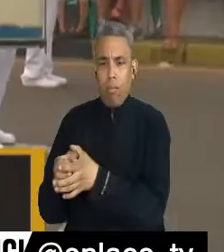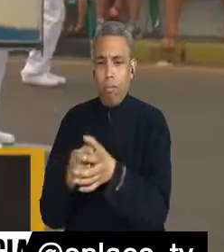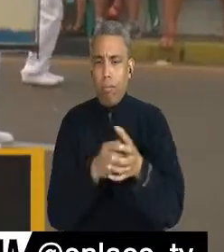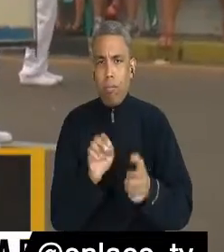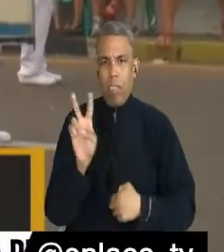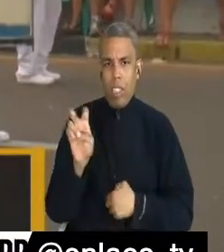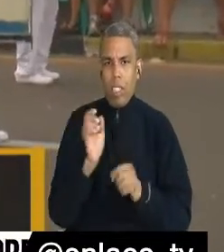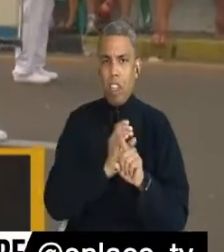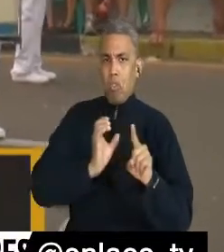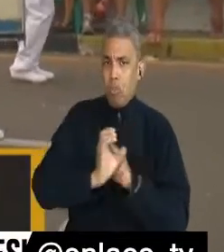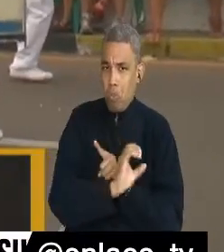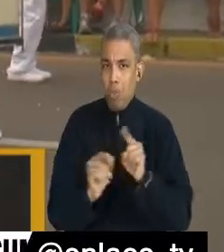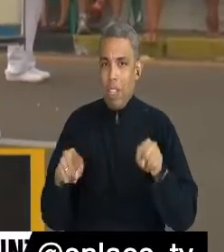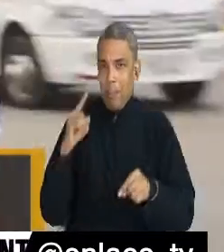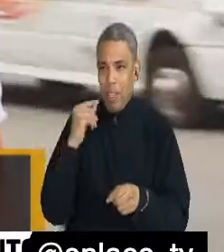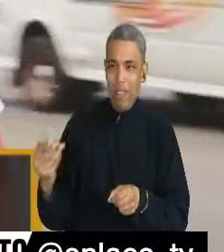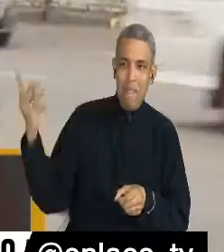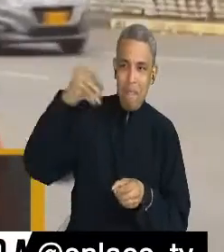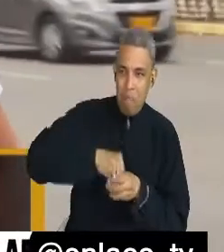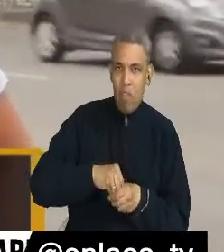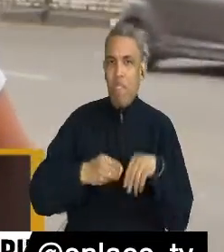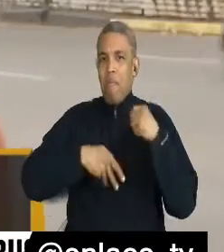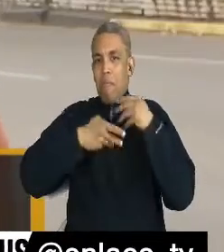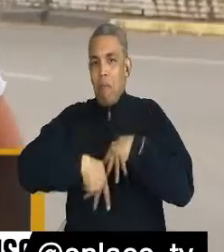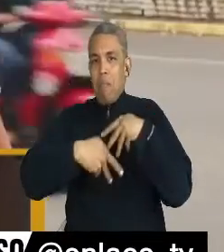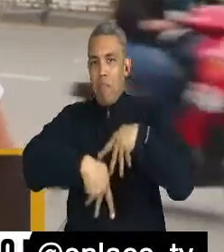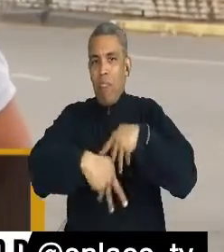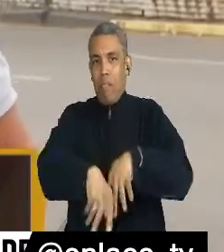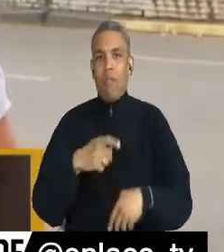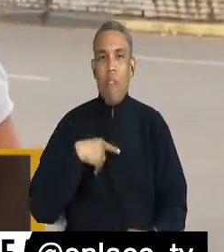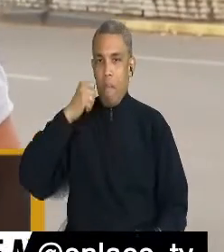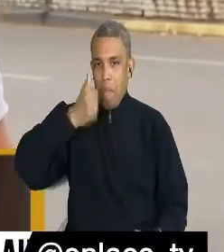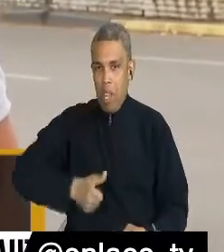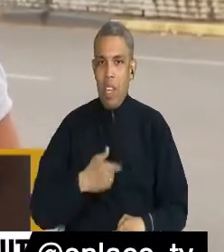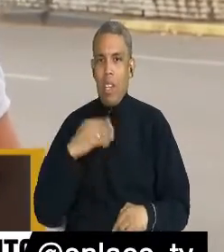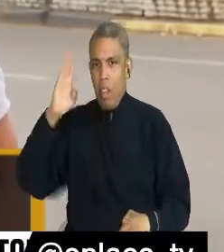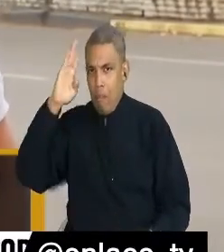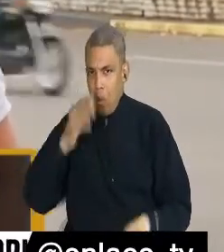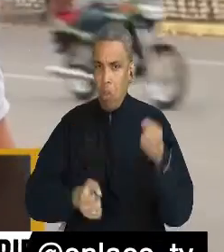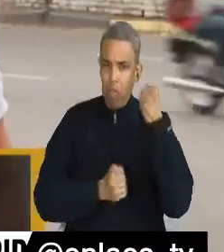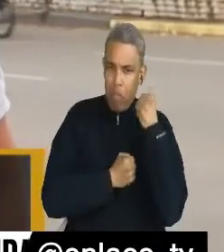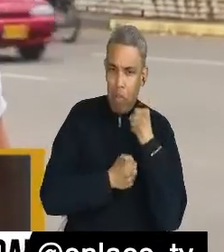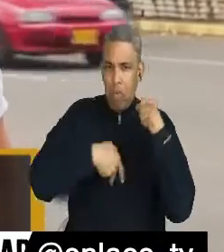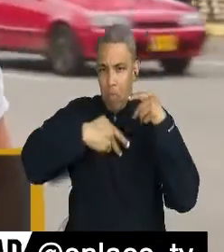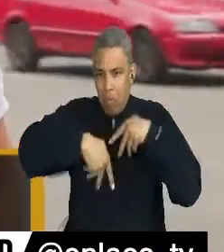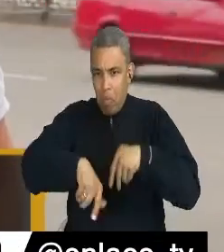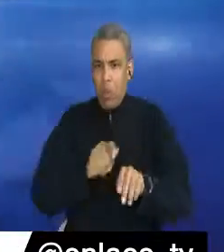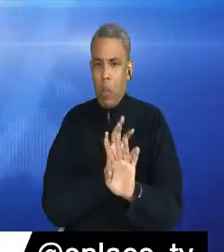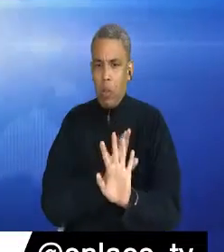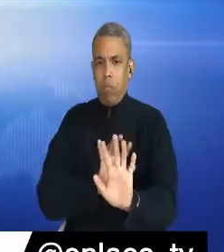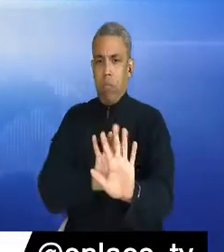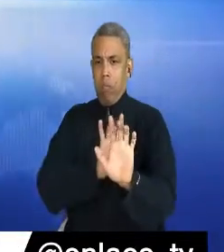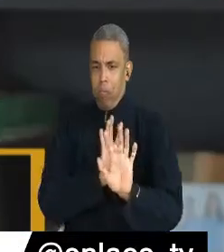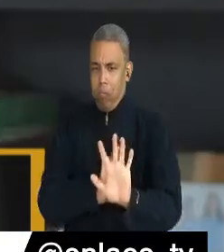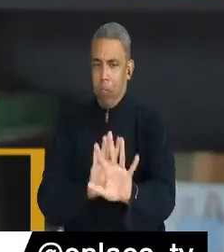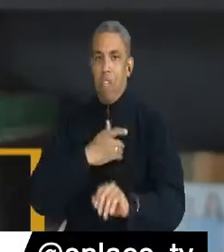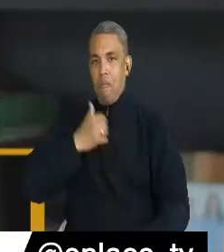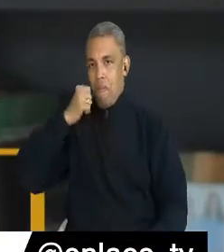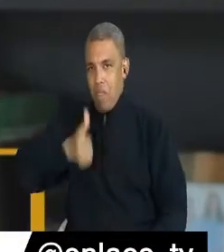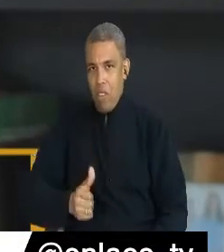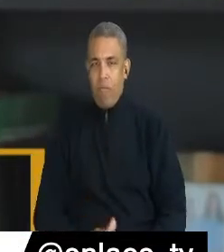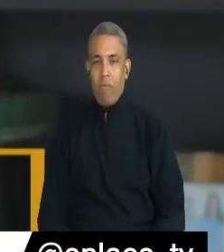para participar en el tradicional desfile cívico cultural y militar en el aniversario número 95 de barrancabermeja bueno